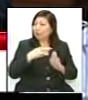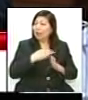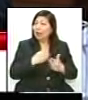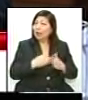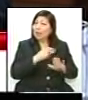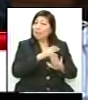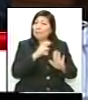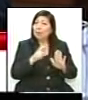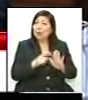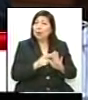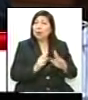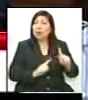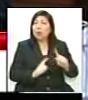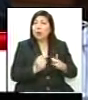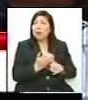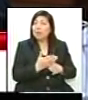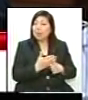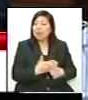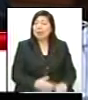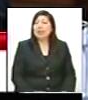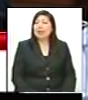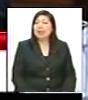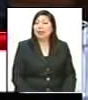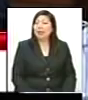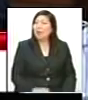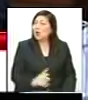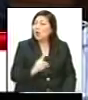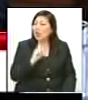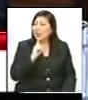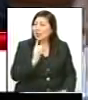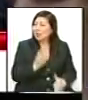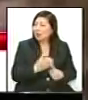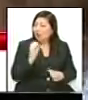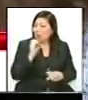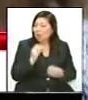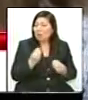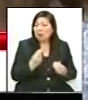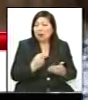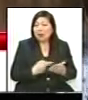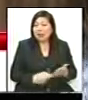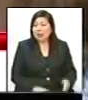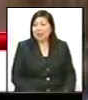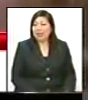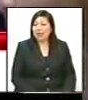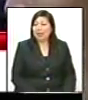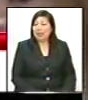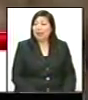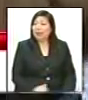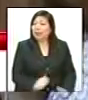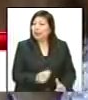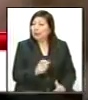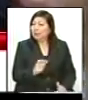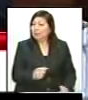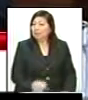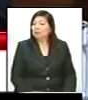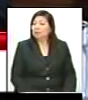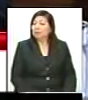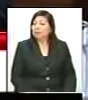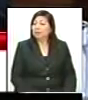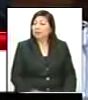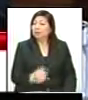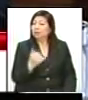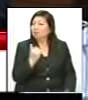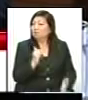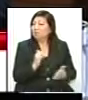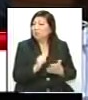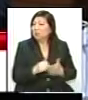y hay alguna parte en la que no es compartida mi opinión, por si acaso, con los demás colegas. Algunos siguen en la idea de que